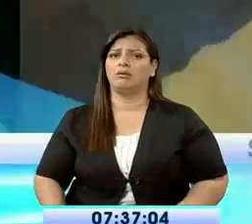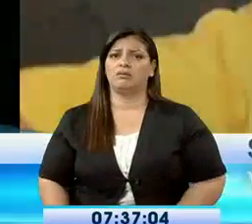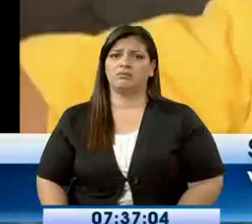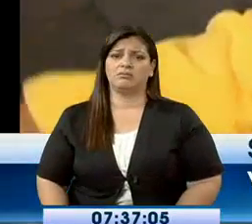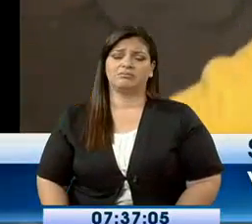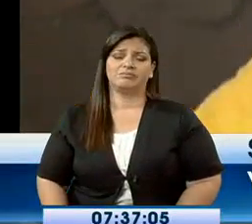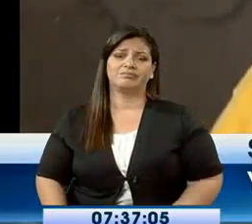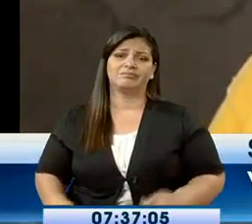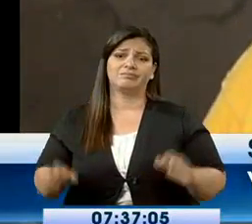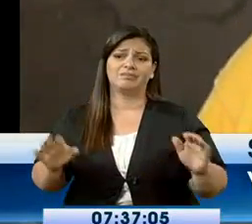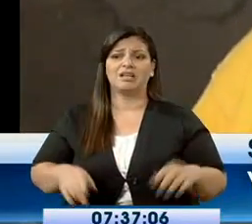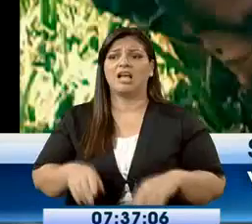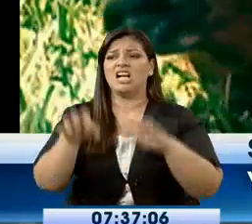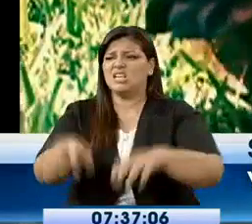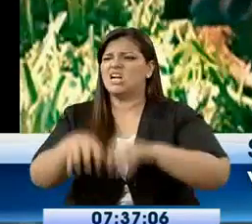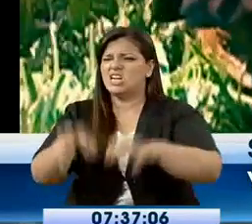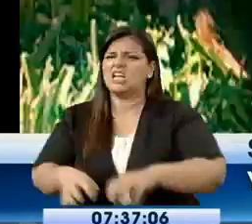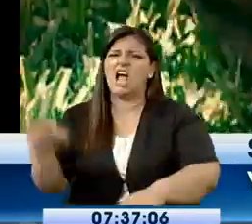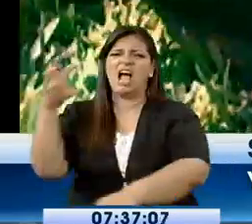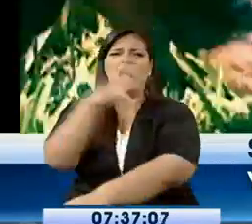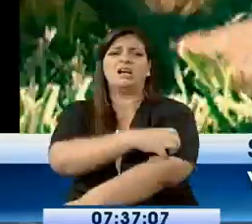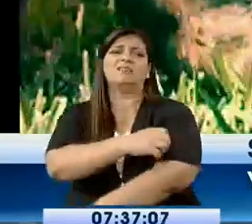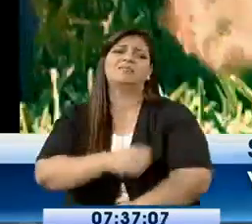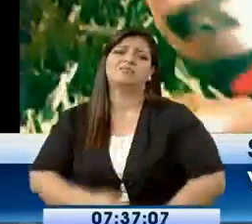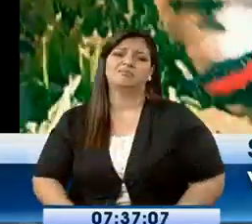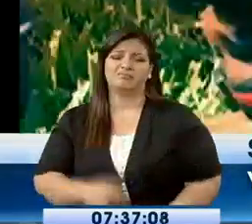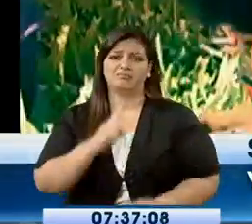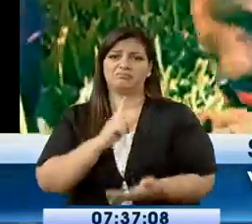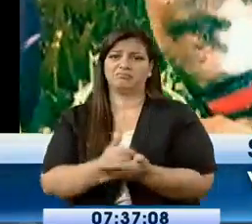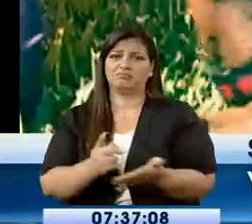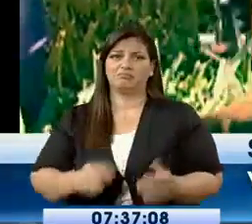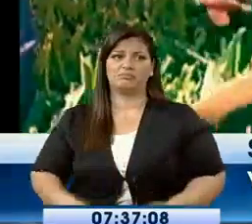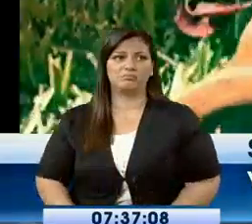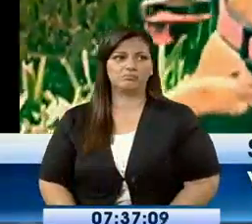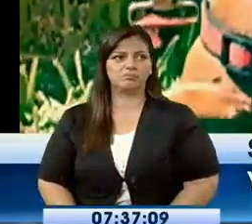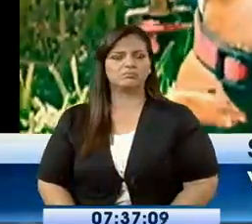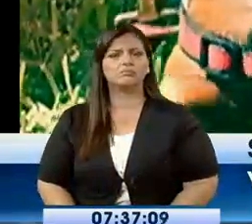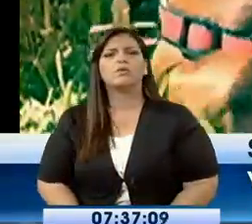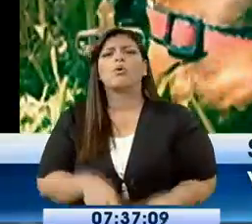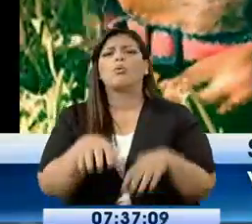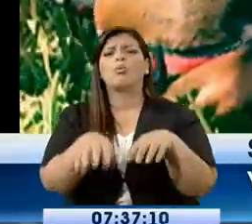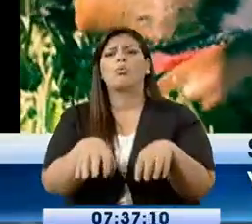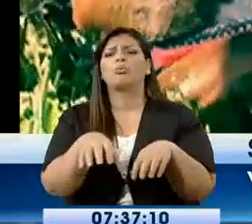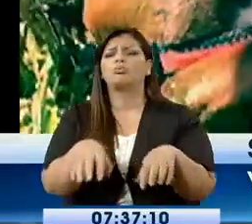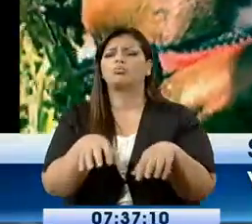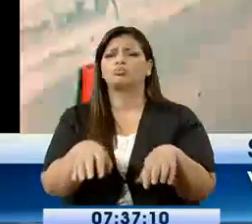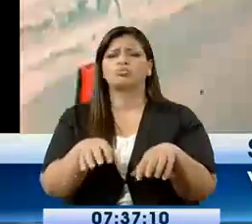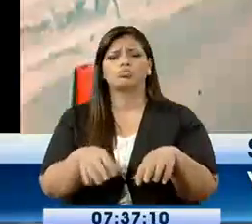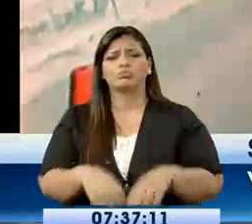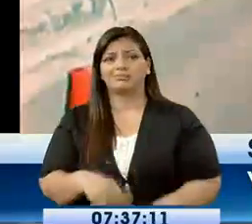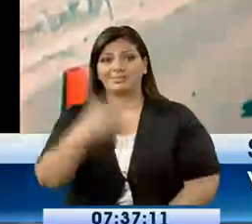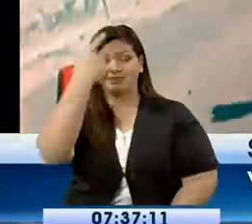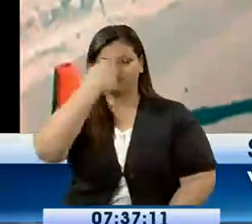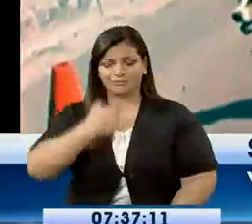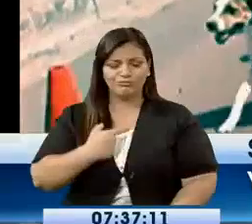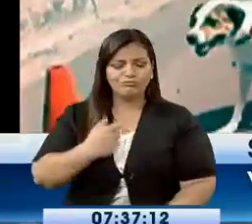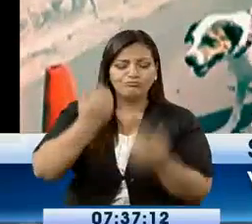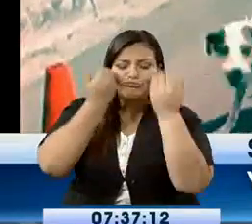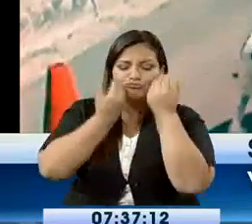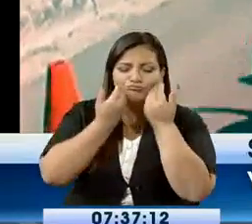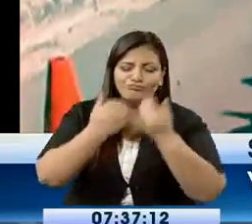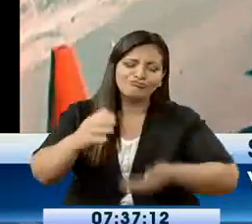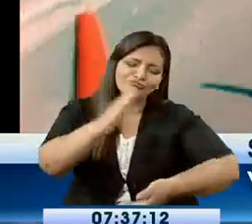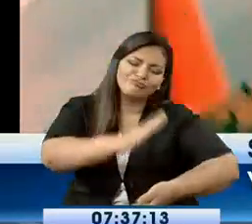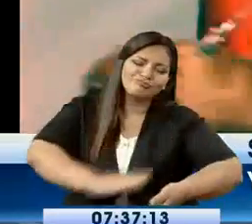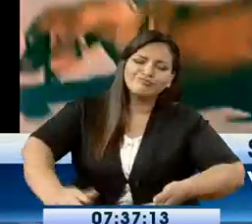volando ahí, atacó nada más. Los perros, como se dicen, son los mejores amigos del hombre, siempre y cuando tengan una buena educación dentro